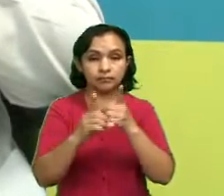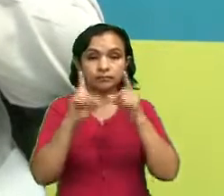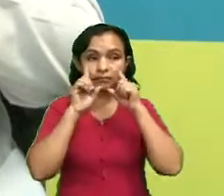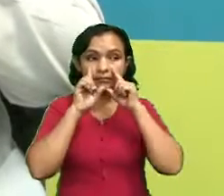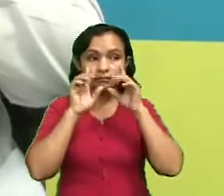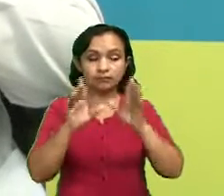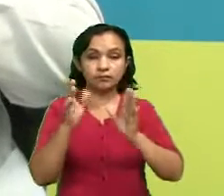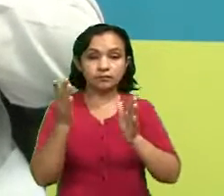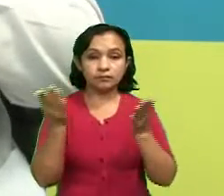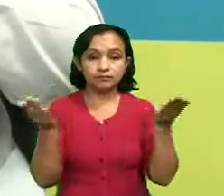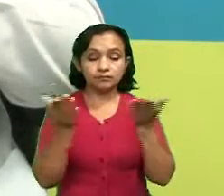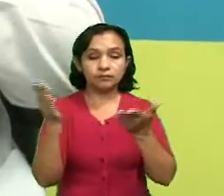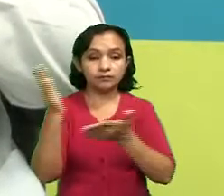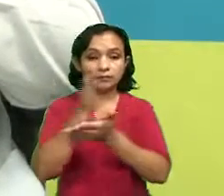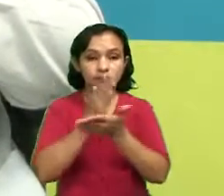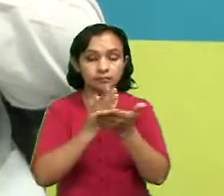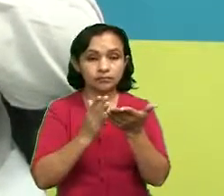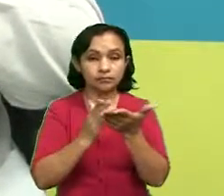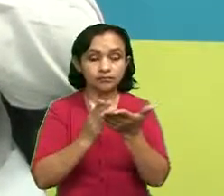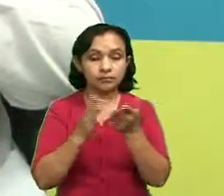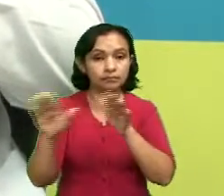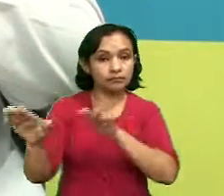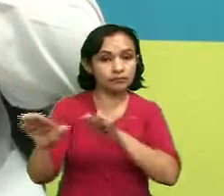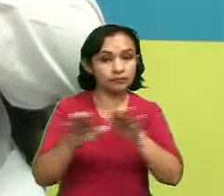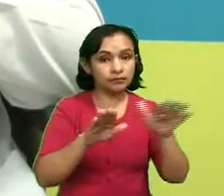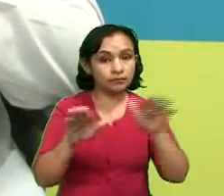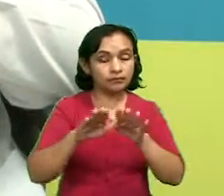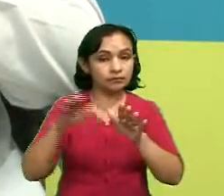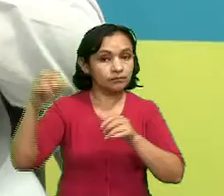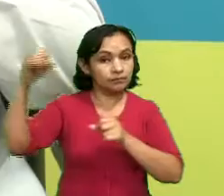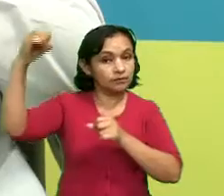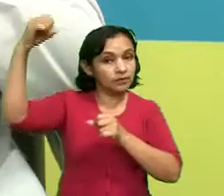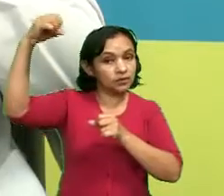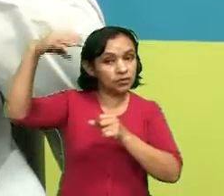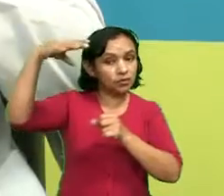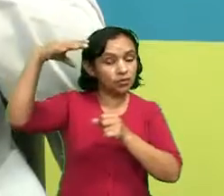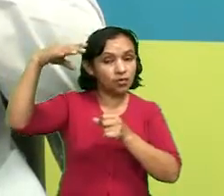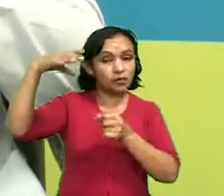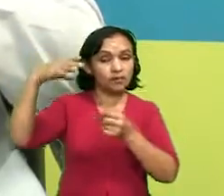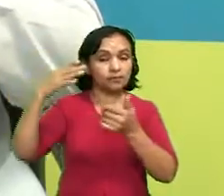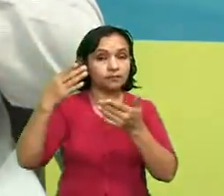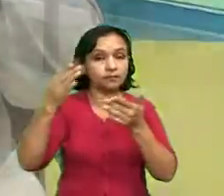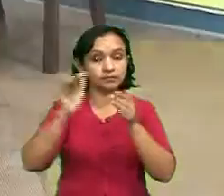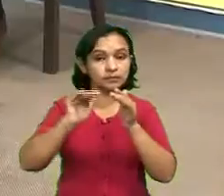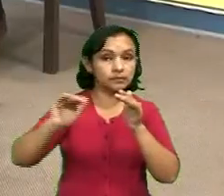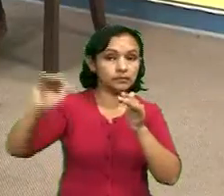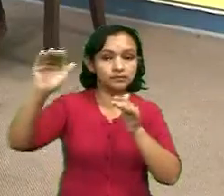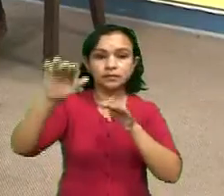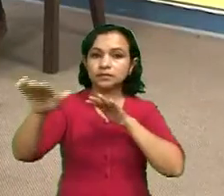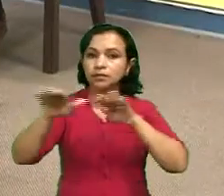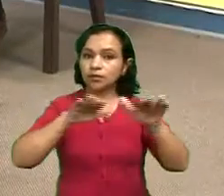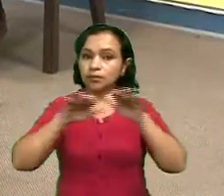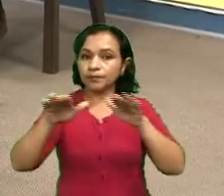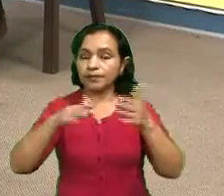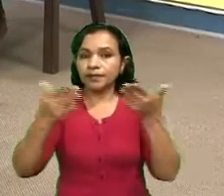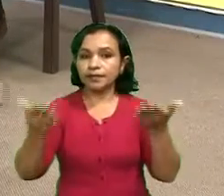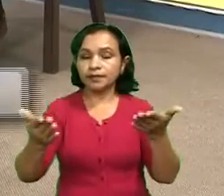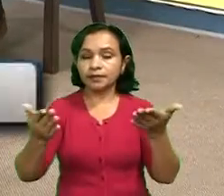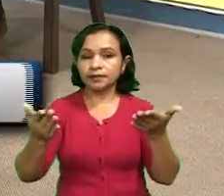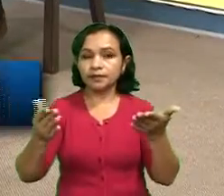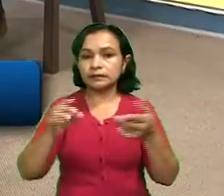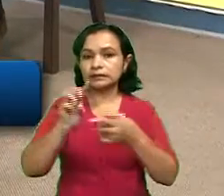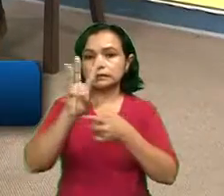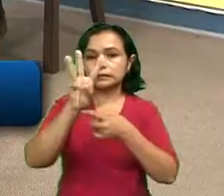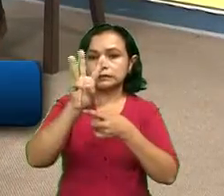producto. Porque, digamos, hay medicamentos que no pueden estar expuestos al sol. Como a temperatura, digamos, alta. Exactamente, porque ustedes dicen que son hasta